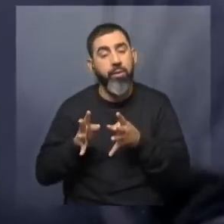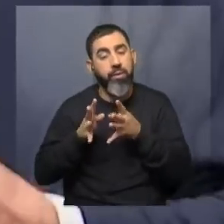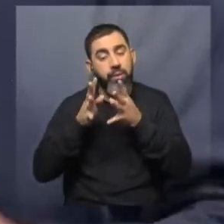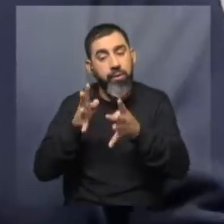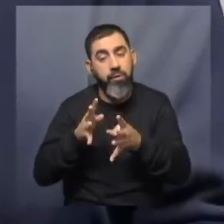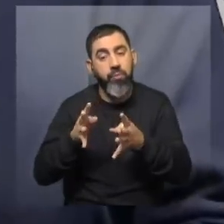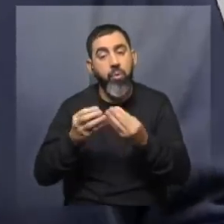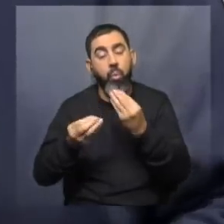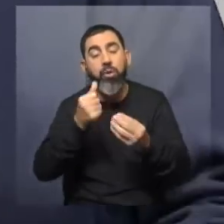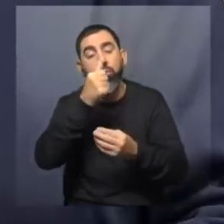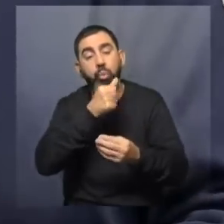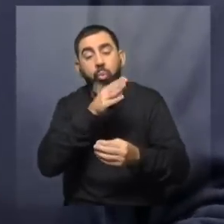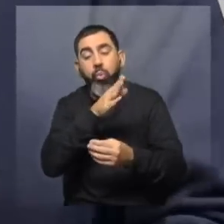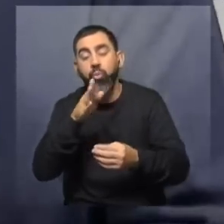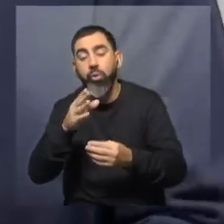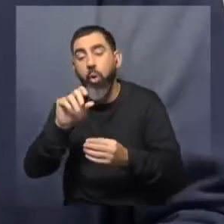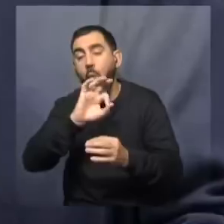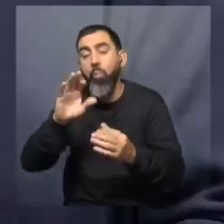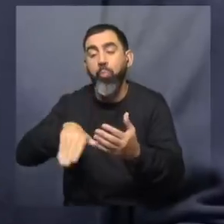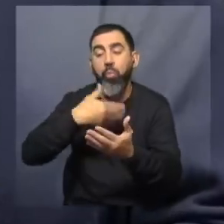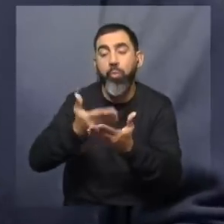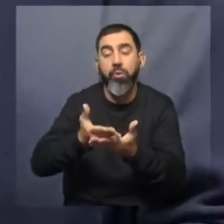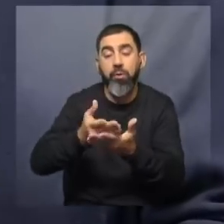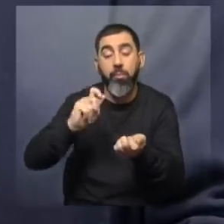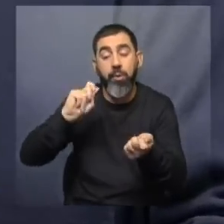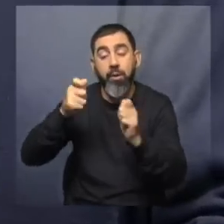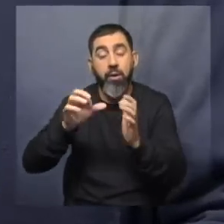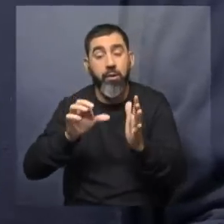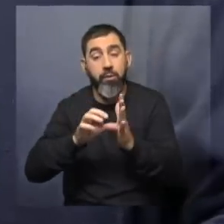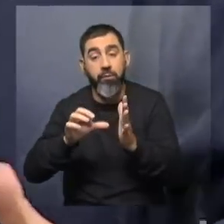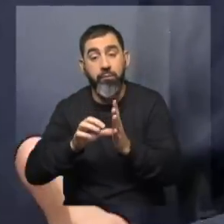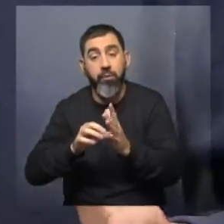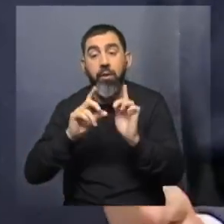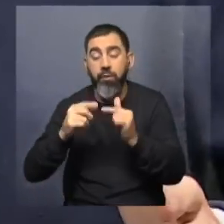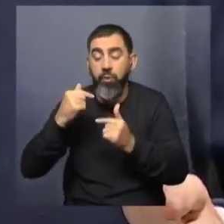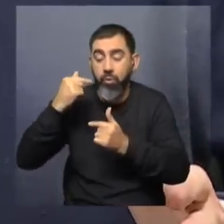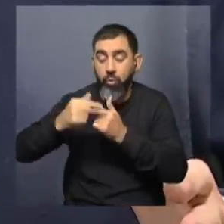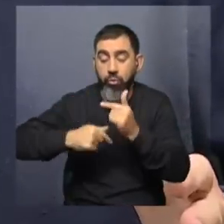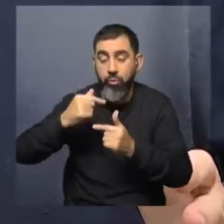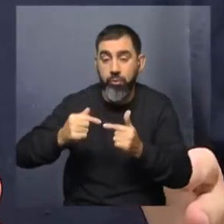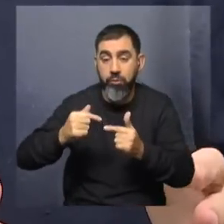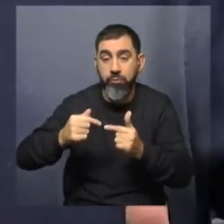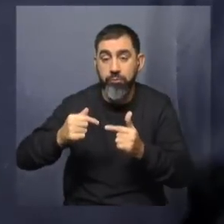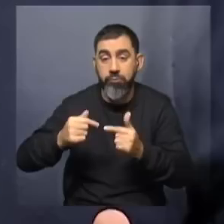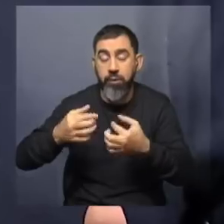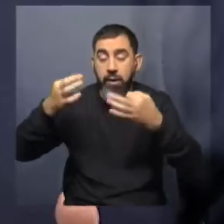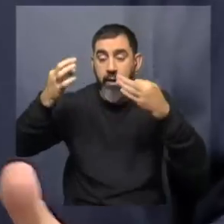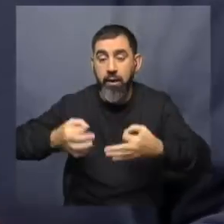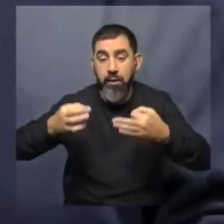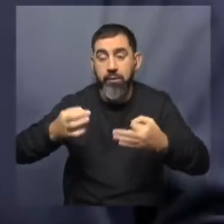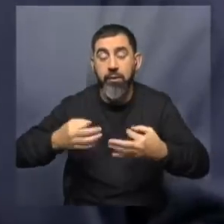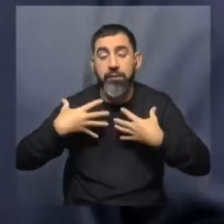y las alternativas y la propuesta para transformar un sistema que tiene que seguir siendo el que garantiza